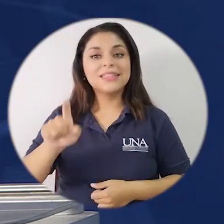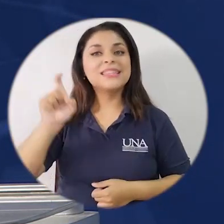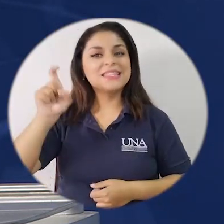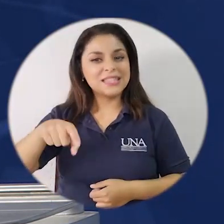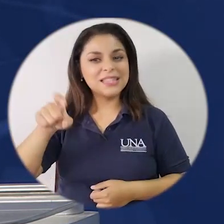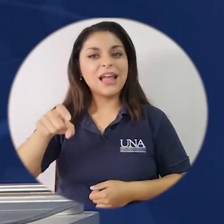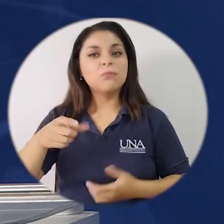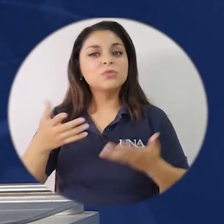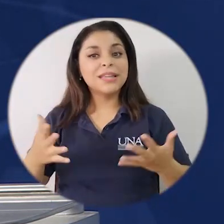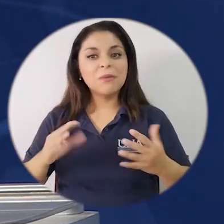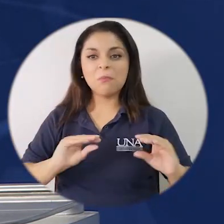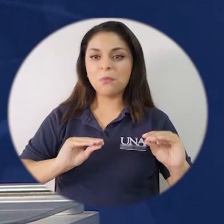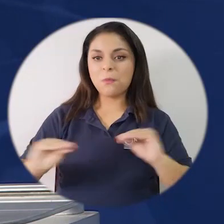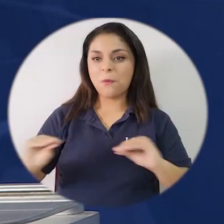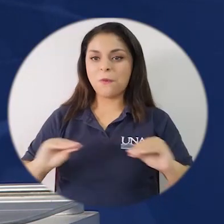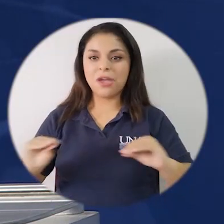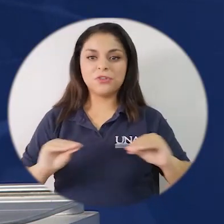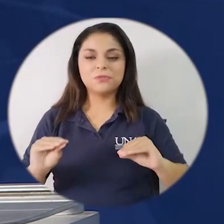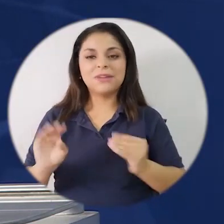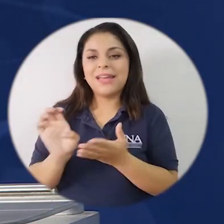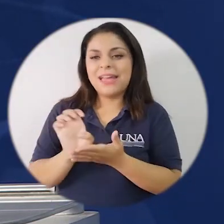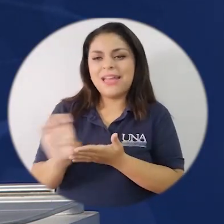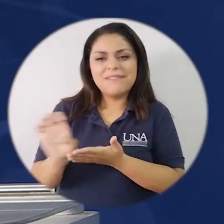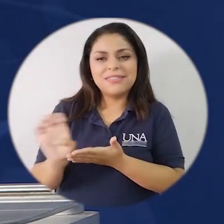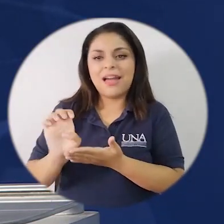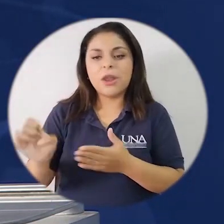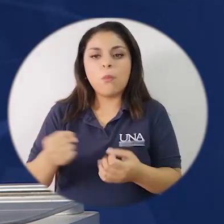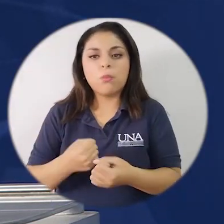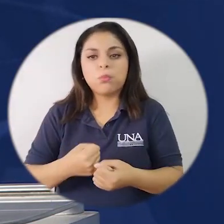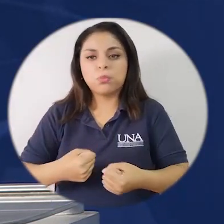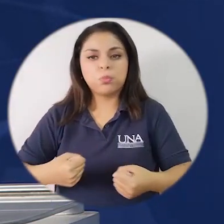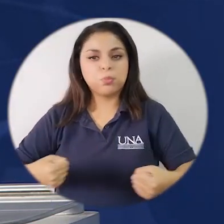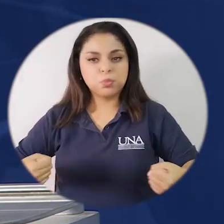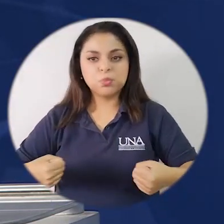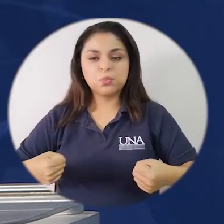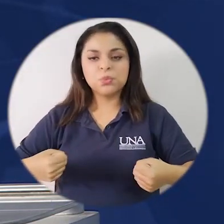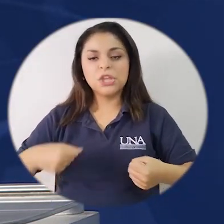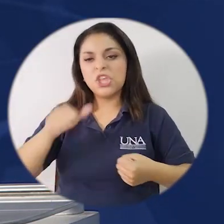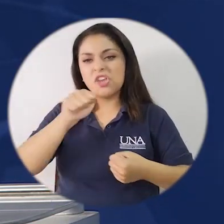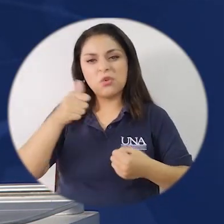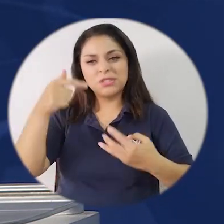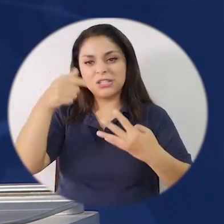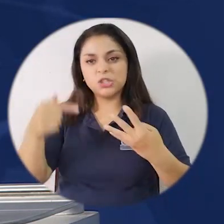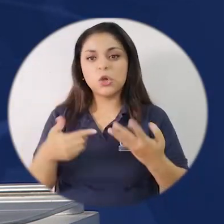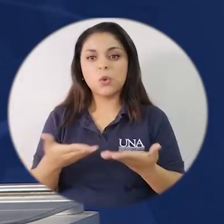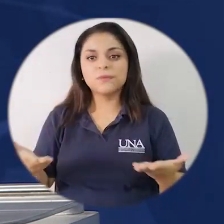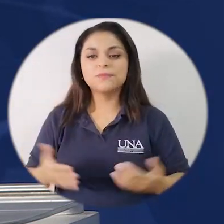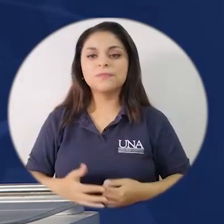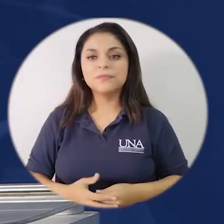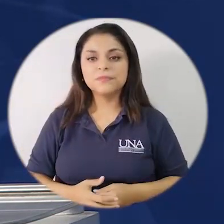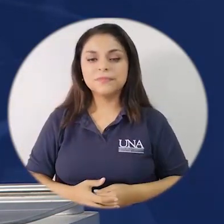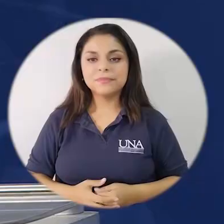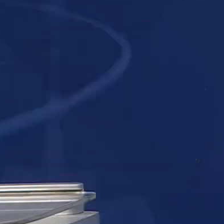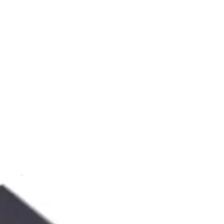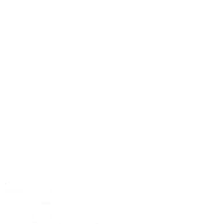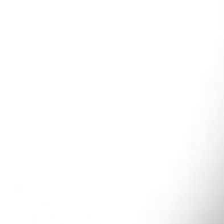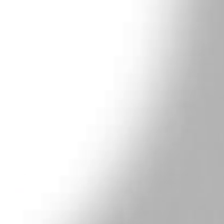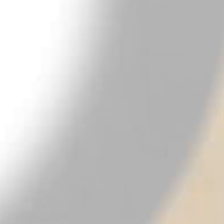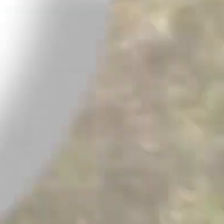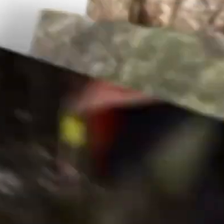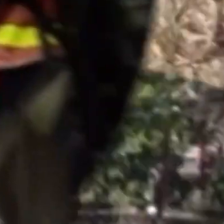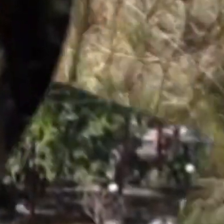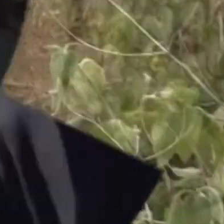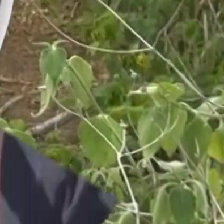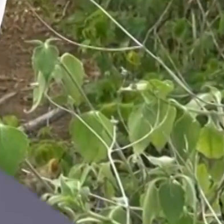necesitamos, ponernos a movernos para evitar el sobrepeso y la obesidad, entre muchas otras condiciones.